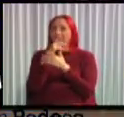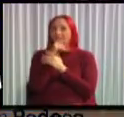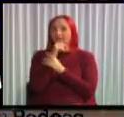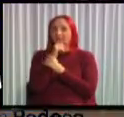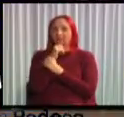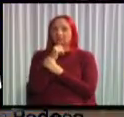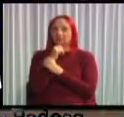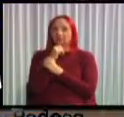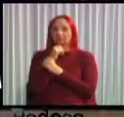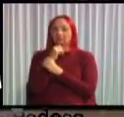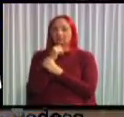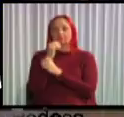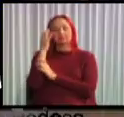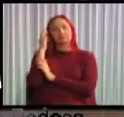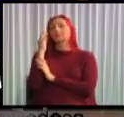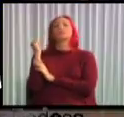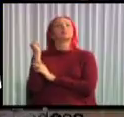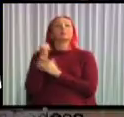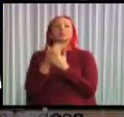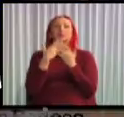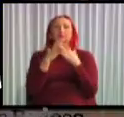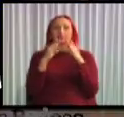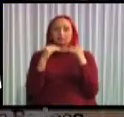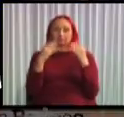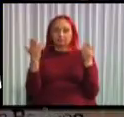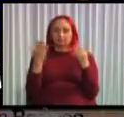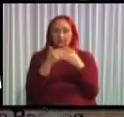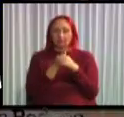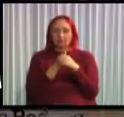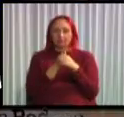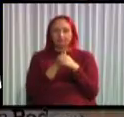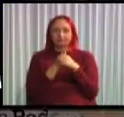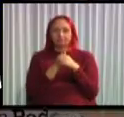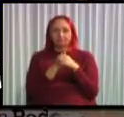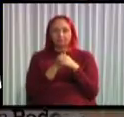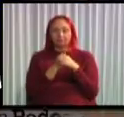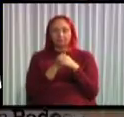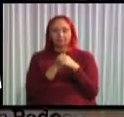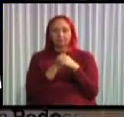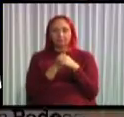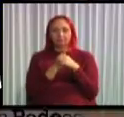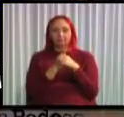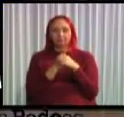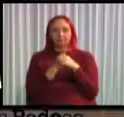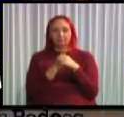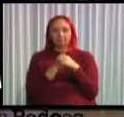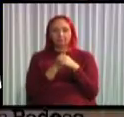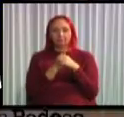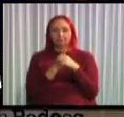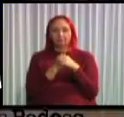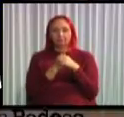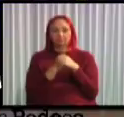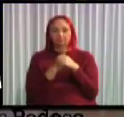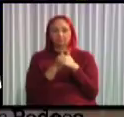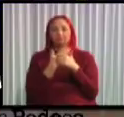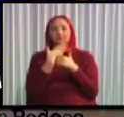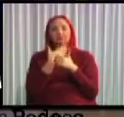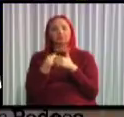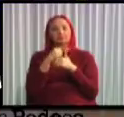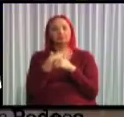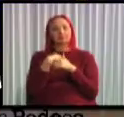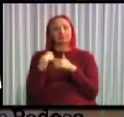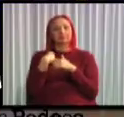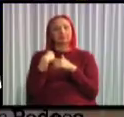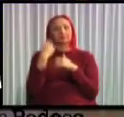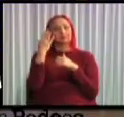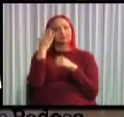a doña Aida. Sí, buenas noches. Muy buenas noches, doña Aida. Gracias. Sí, me gustaría el